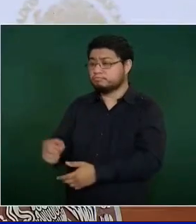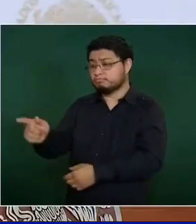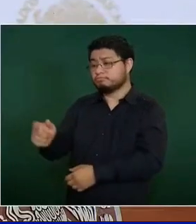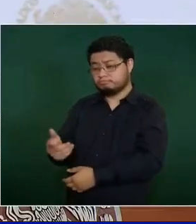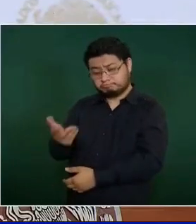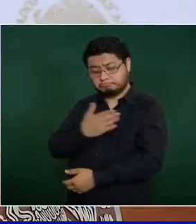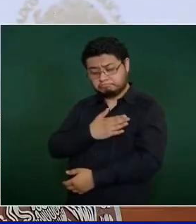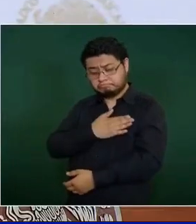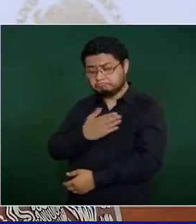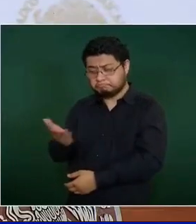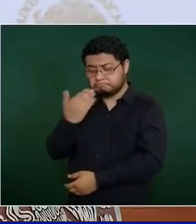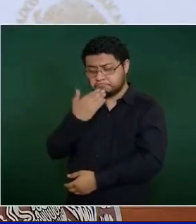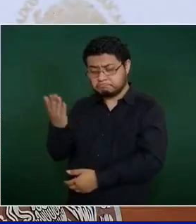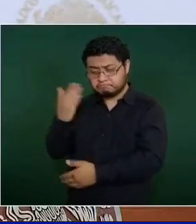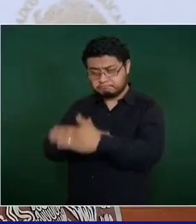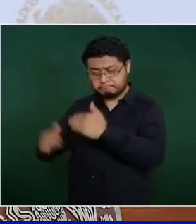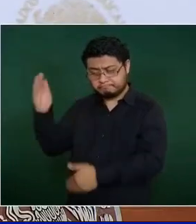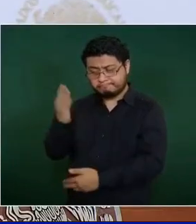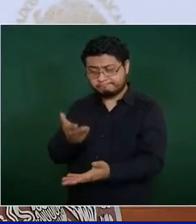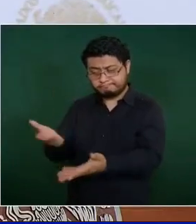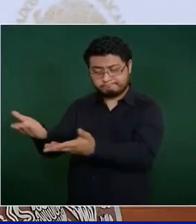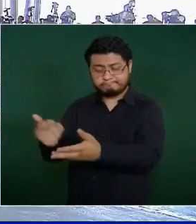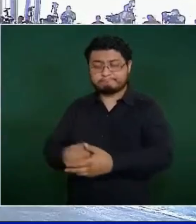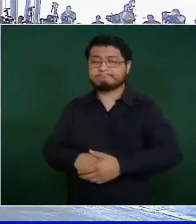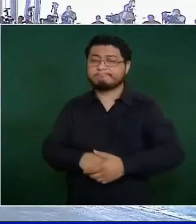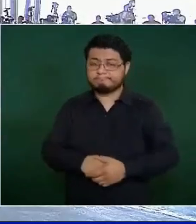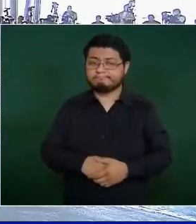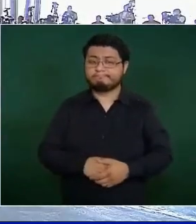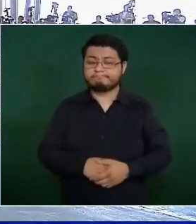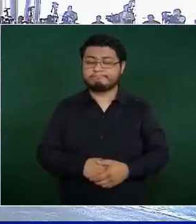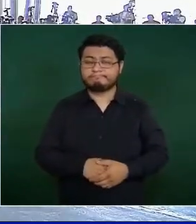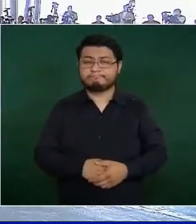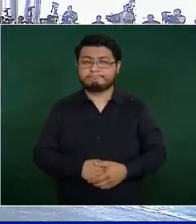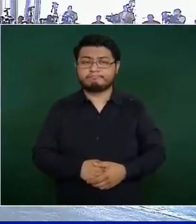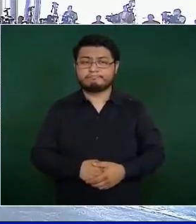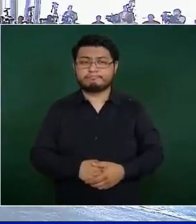Presidente, ¿ve oportunidad de negociar